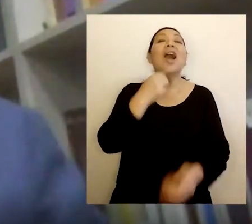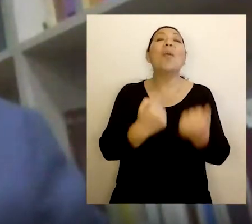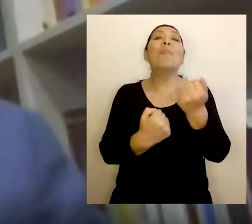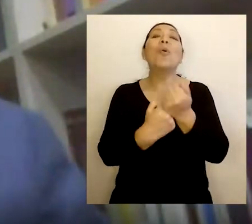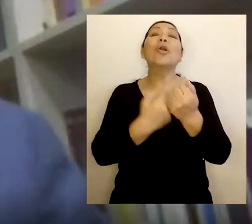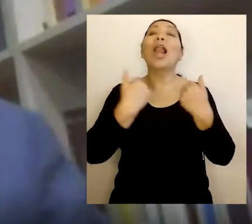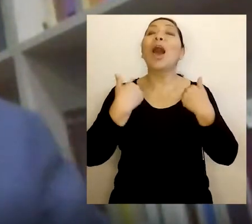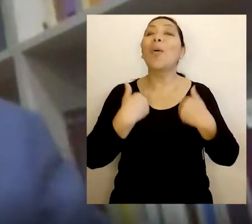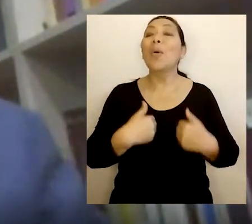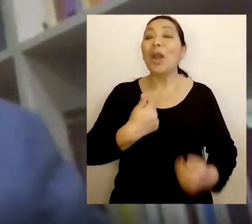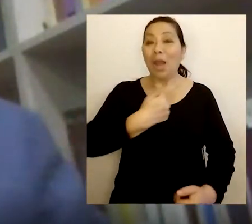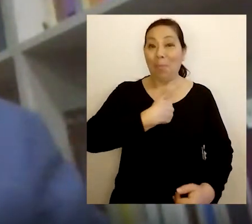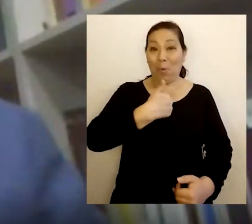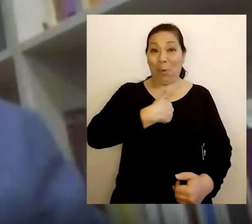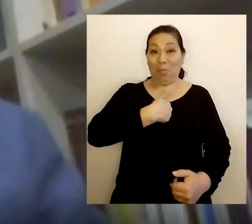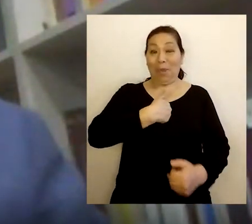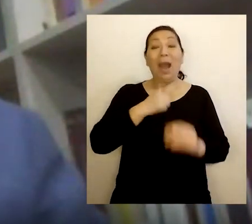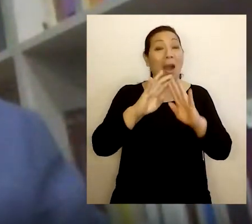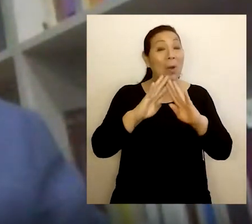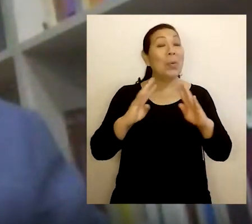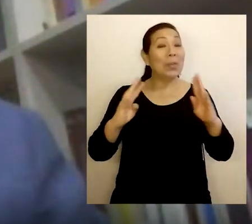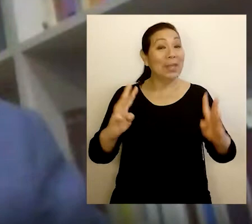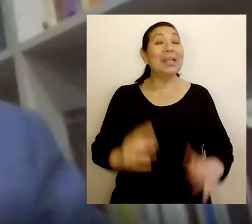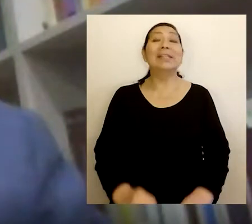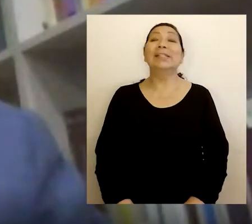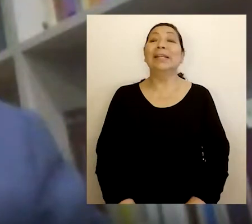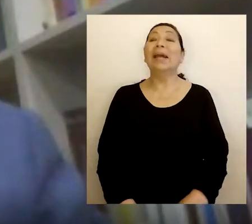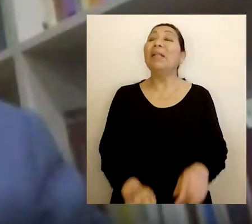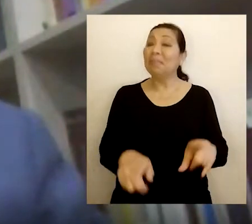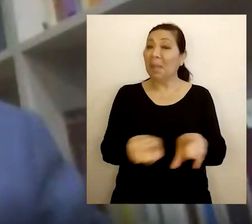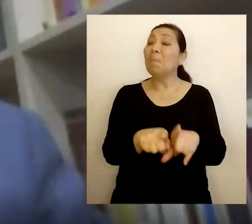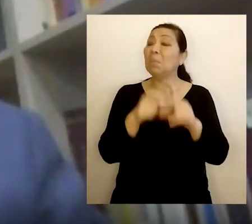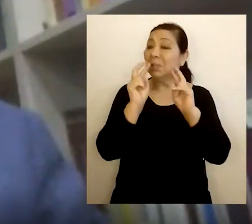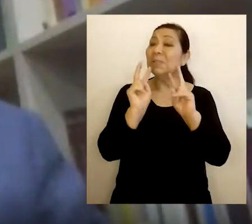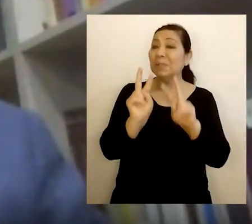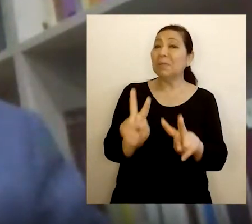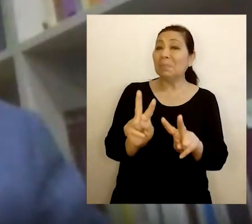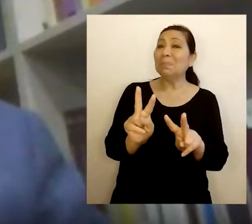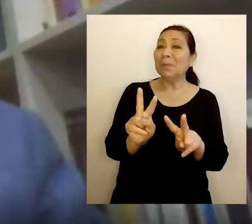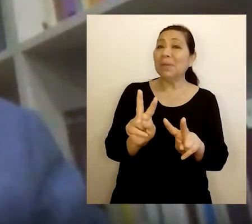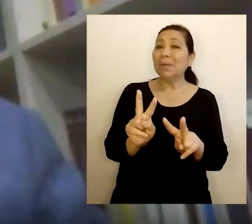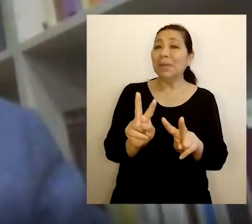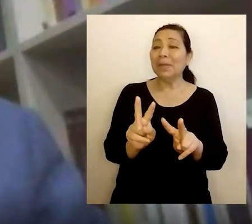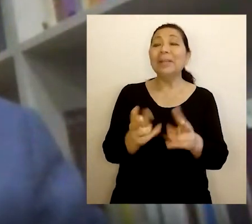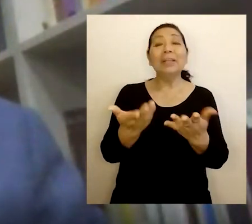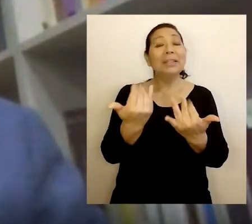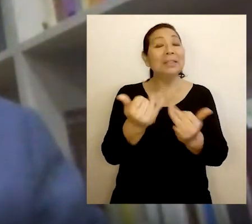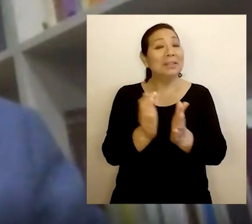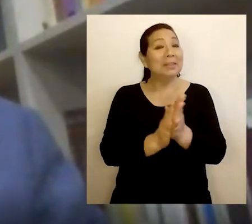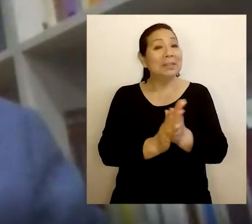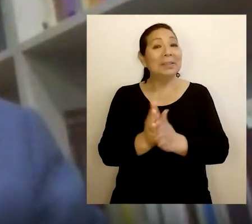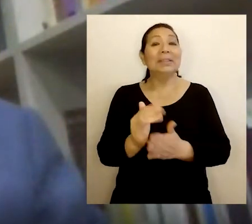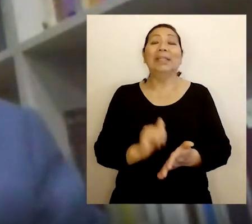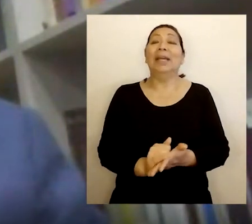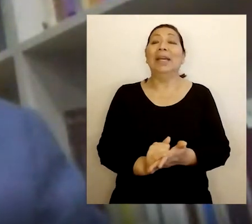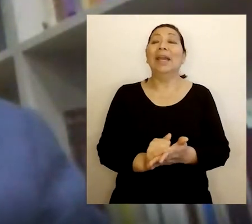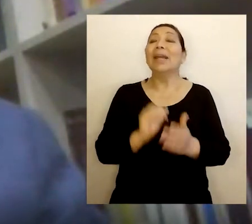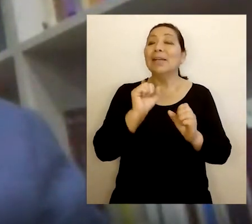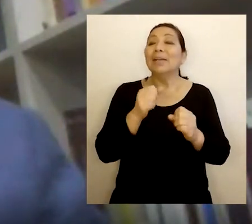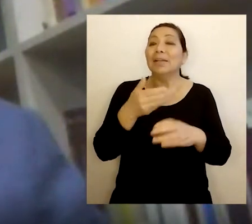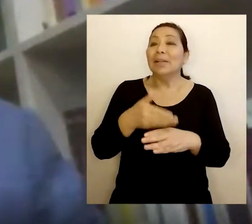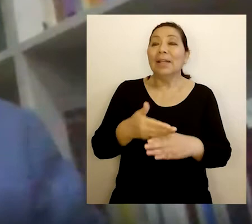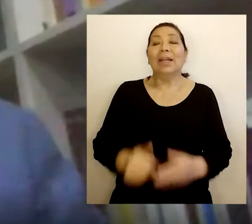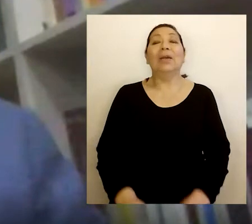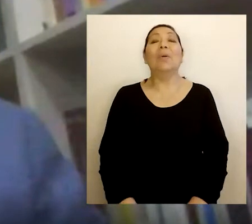aún, de la propia audiencia de presentación de cargos, también se verifica de que el hoy beneficiario del habeas corpus asiente